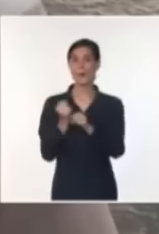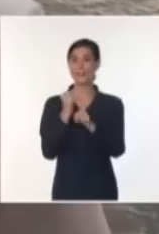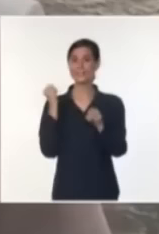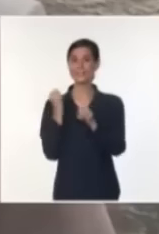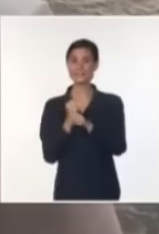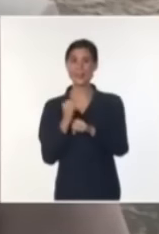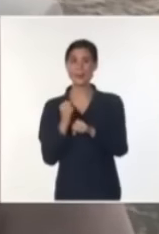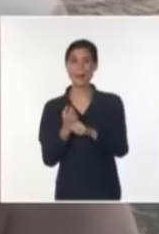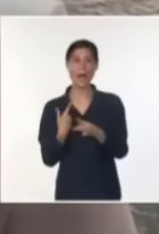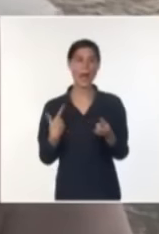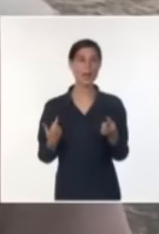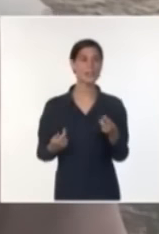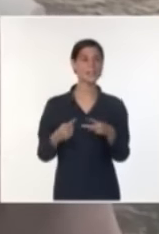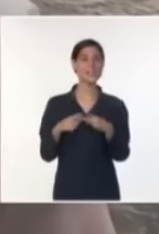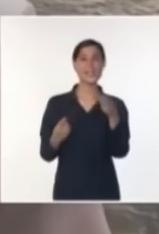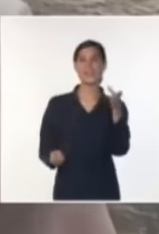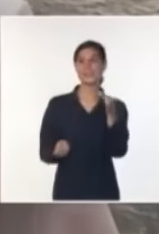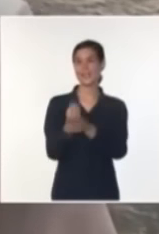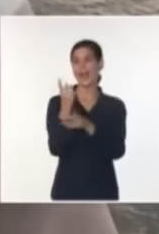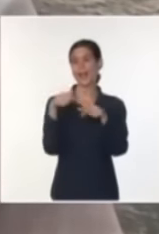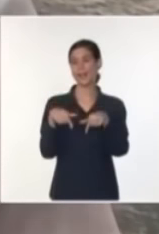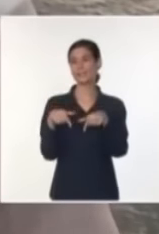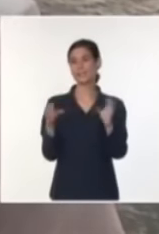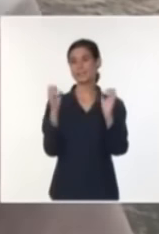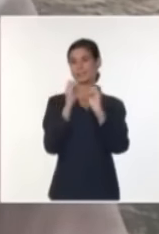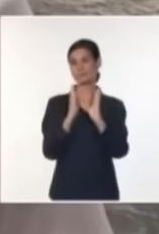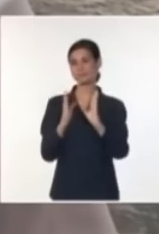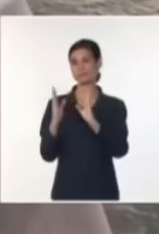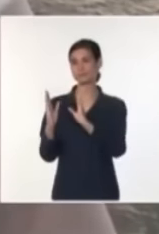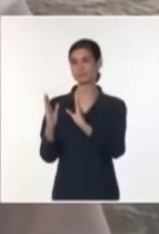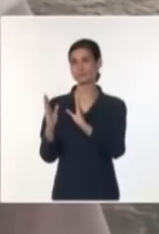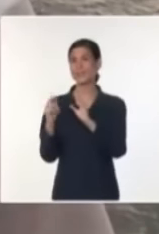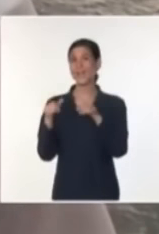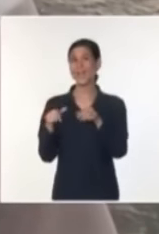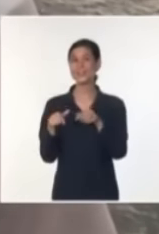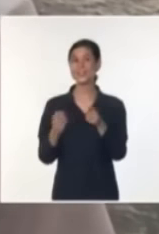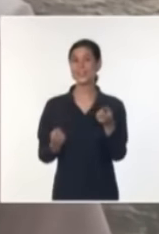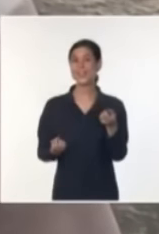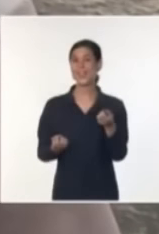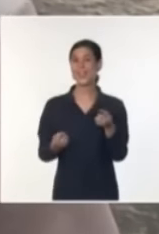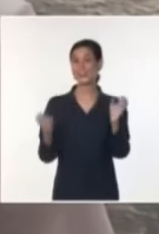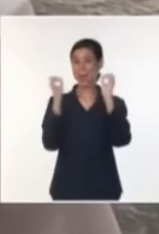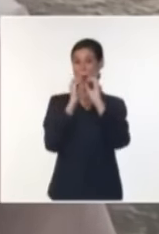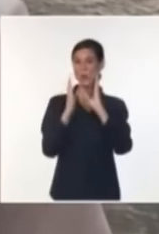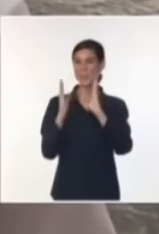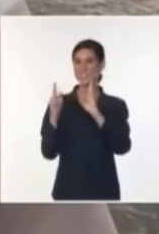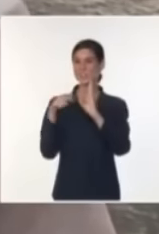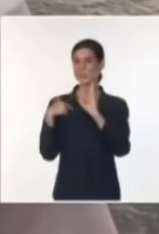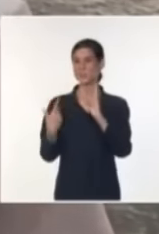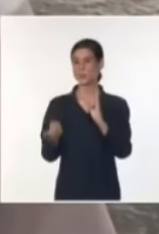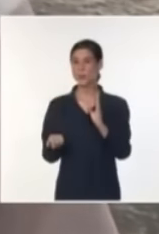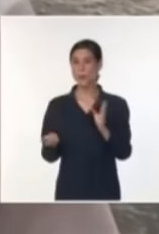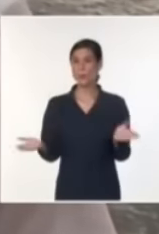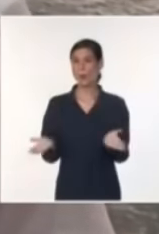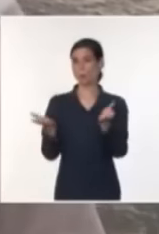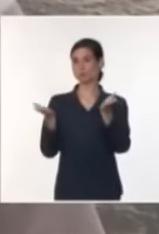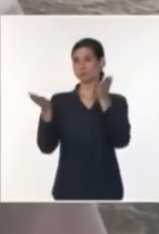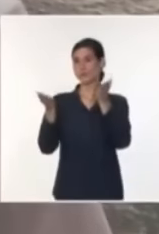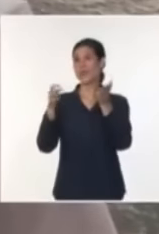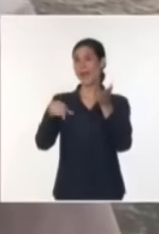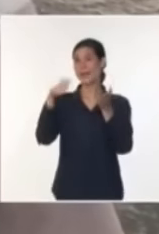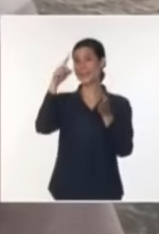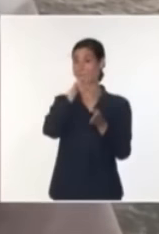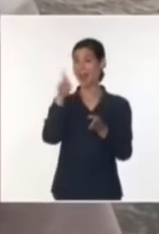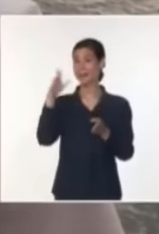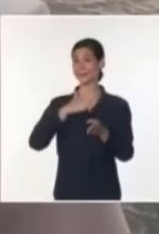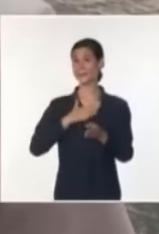originarios, fundacionales también de nuestra organización. Maya creó la organización en primer lugar para que contribuyera a hacer la revolución. Maya creó la organización también porque entendía en